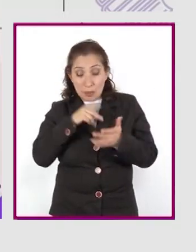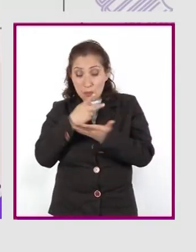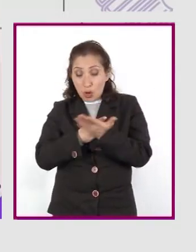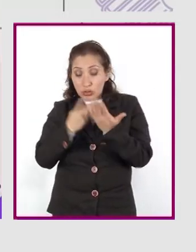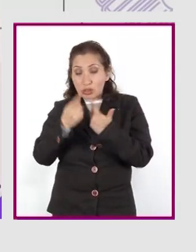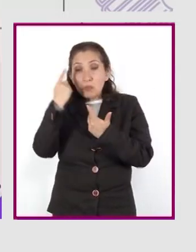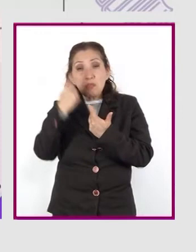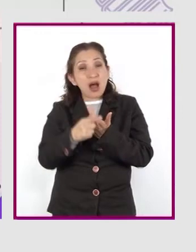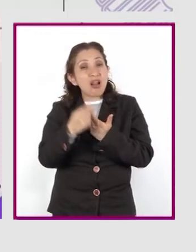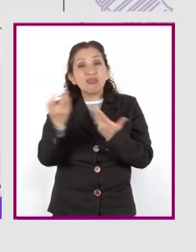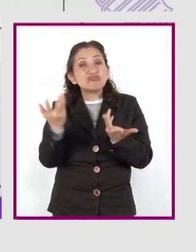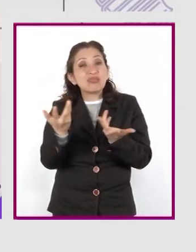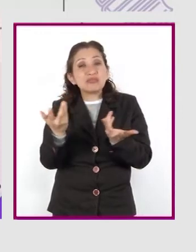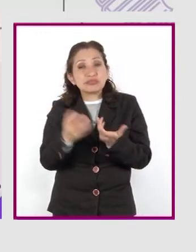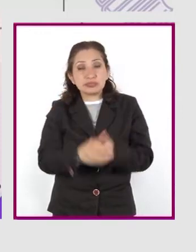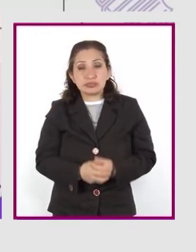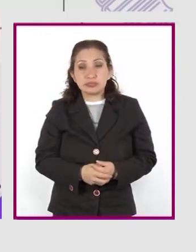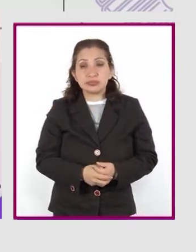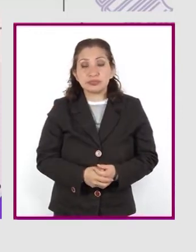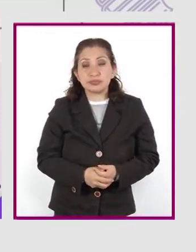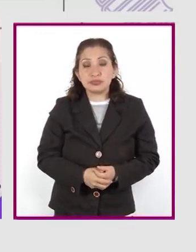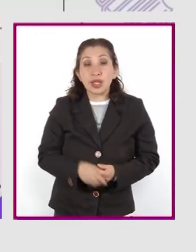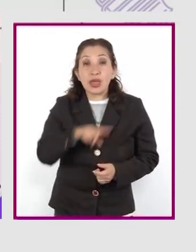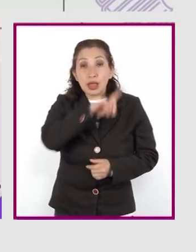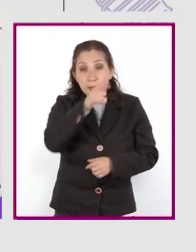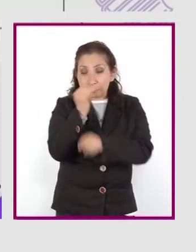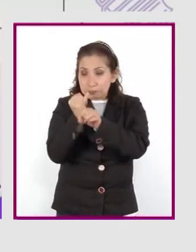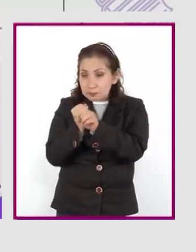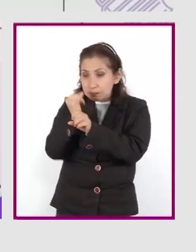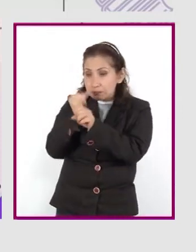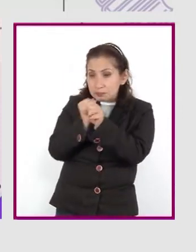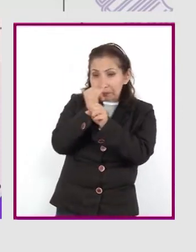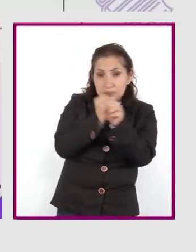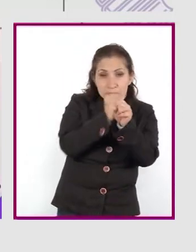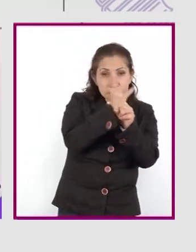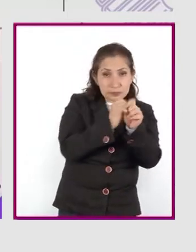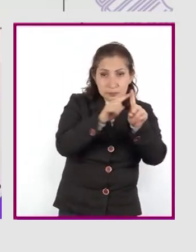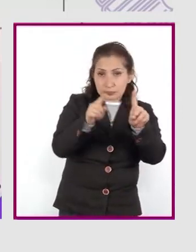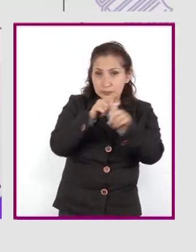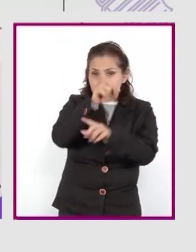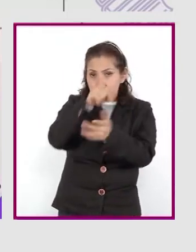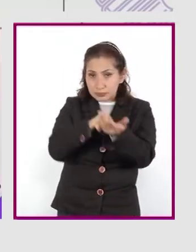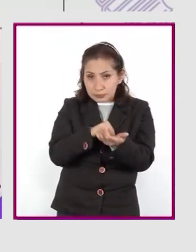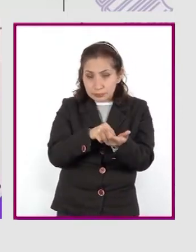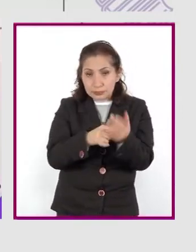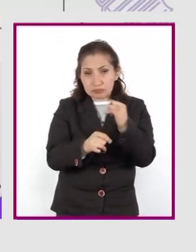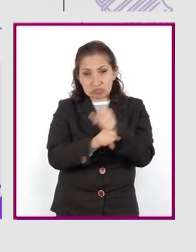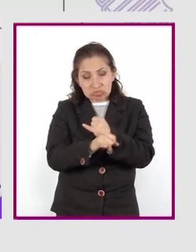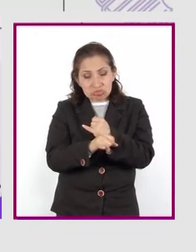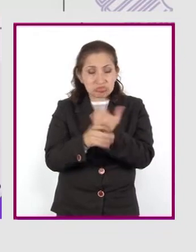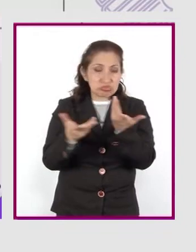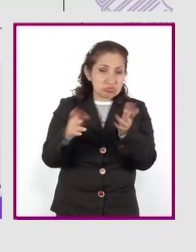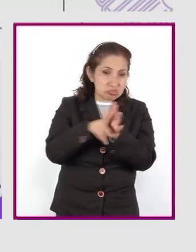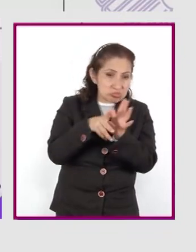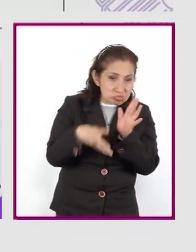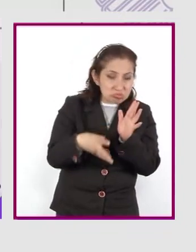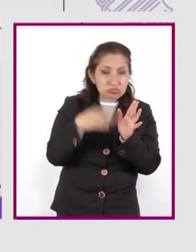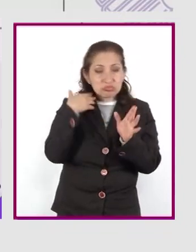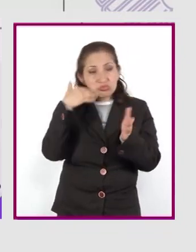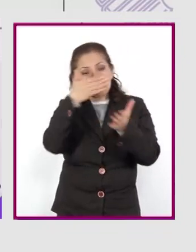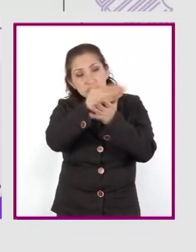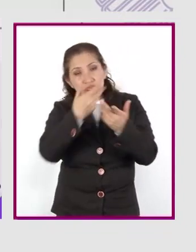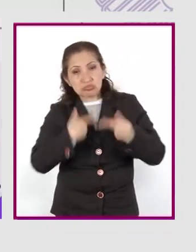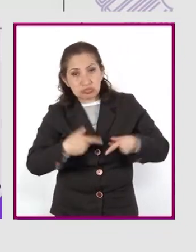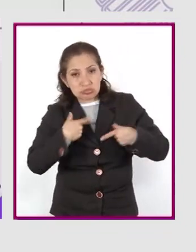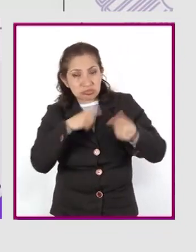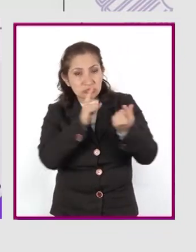y para qué. Buscar información en diversas fuentes. Este paso contribuye para conocer a